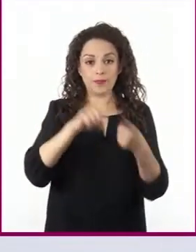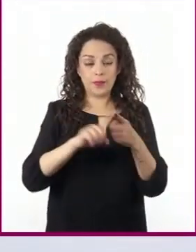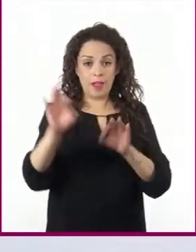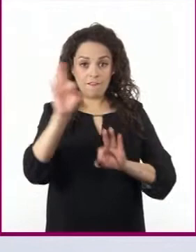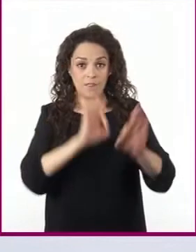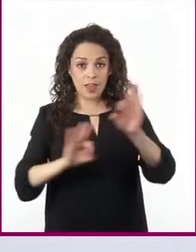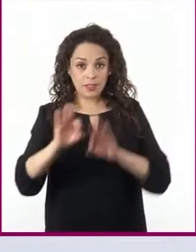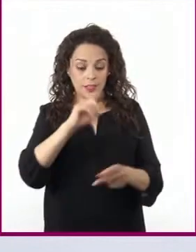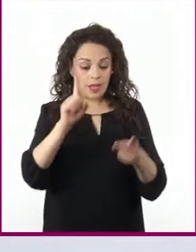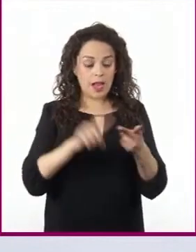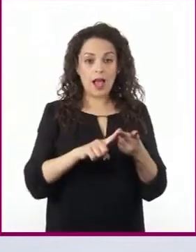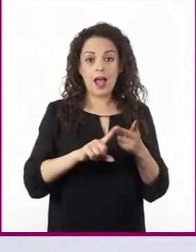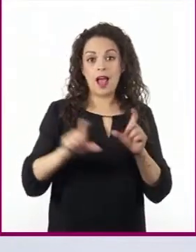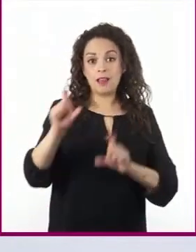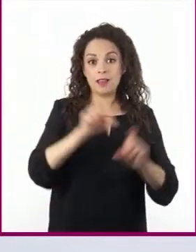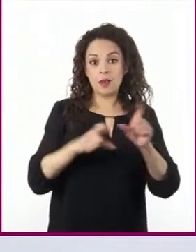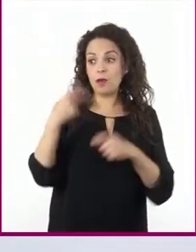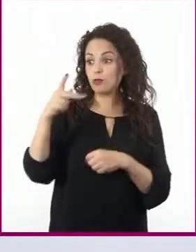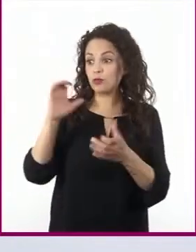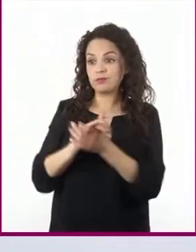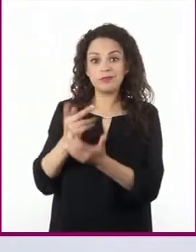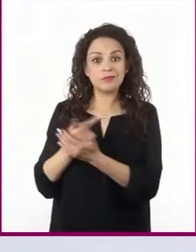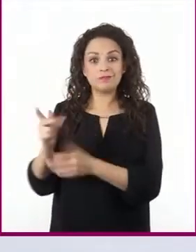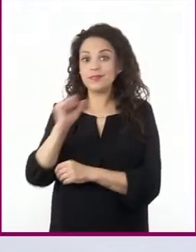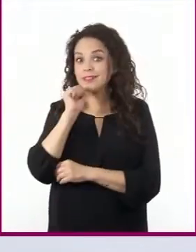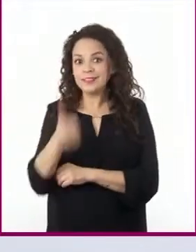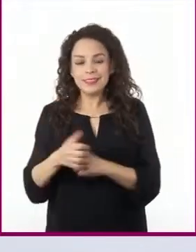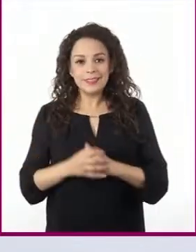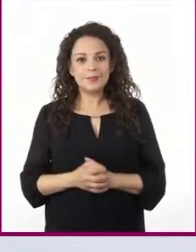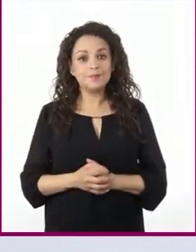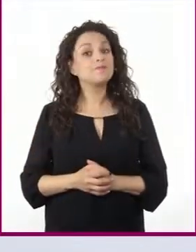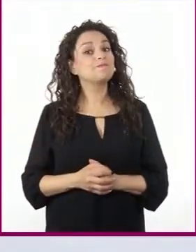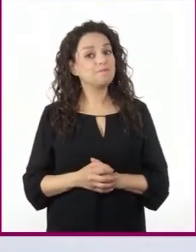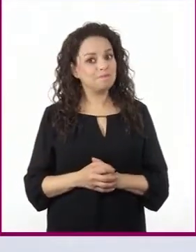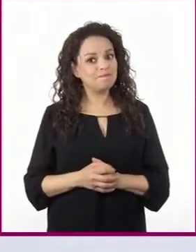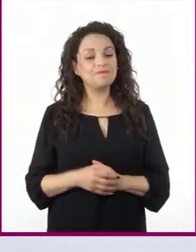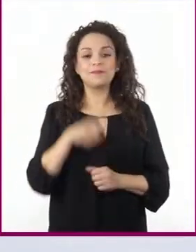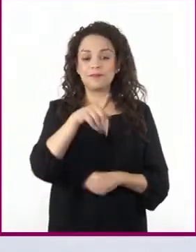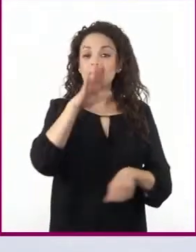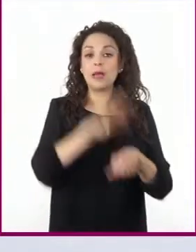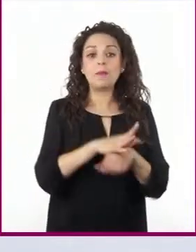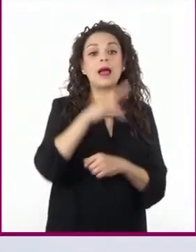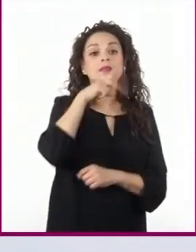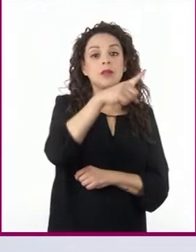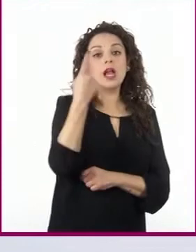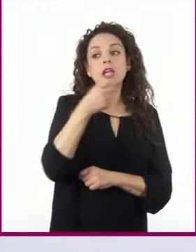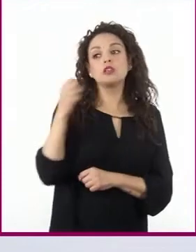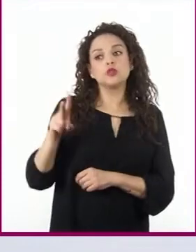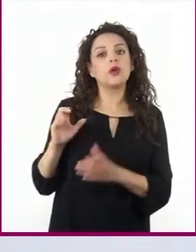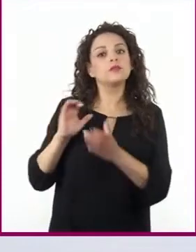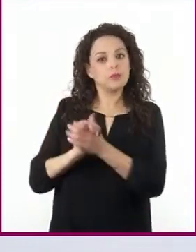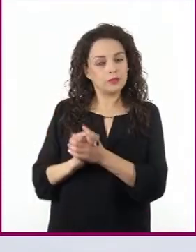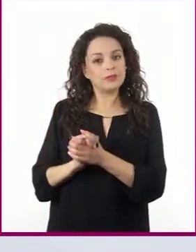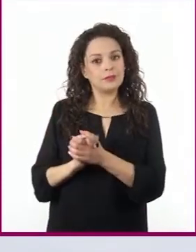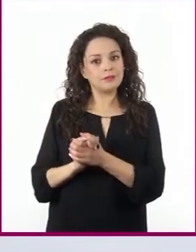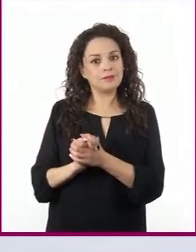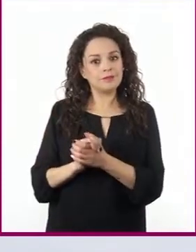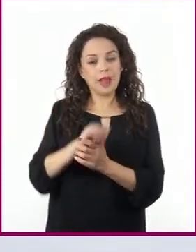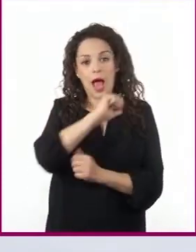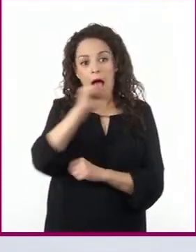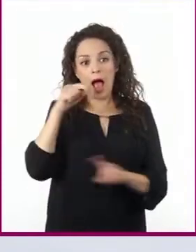y otro de química. Así que podemos opinar que era mejor científica que Pierre Curie.